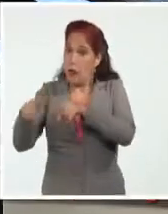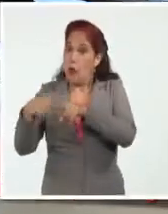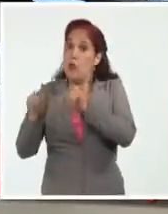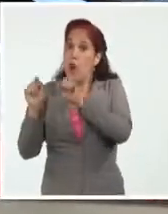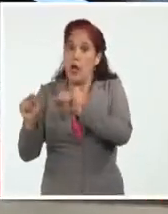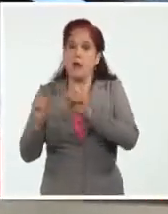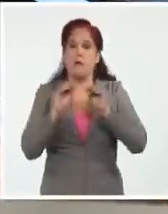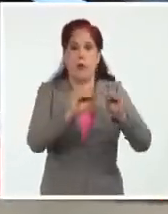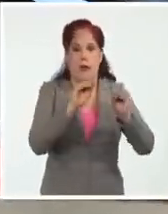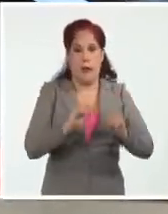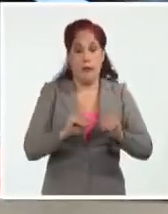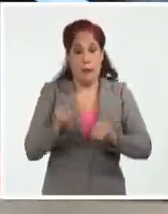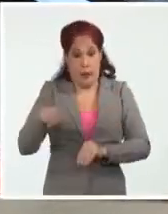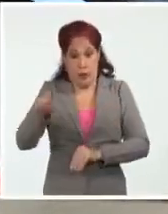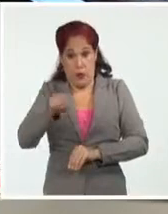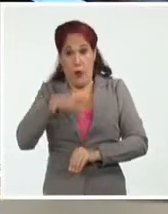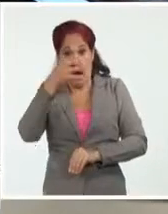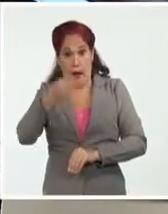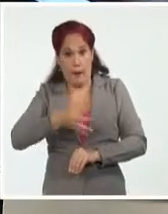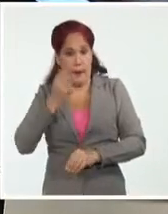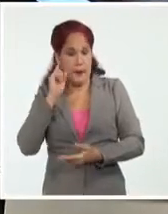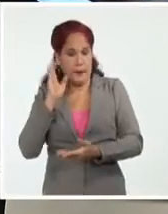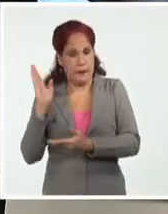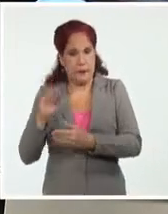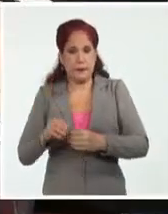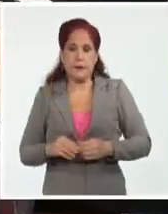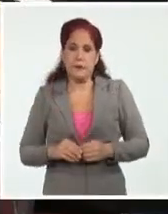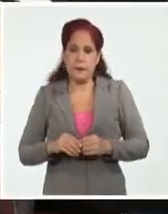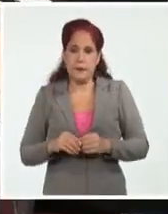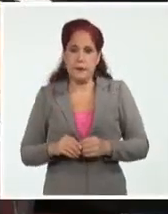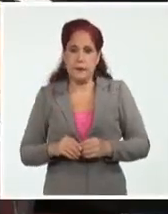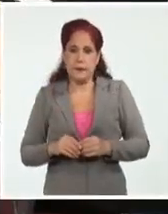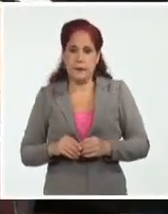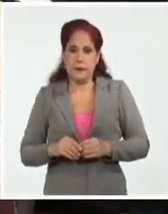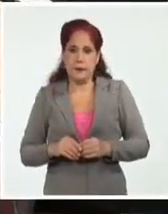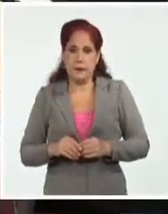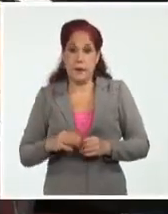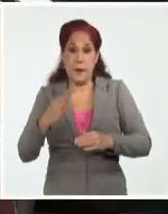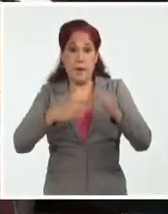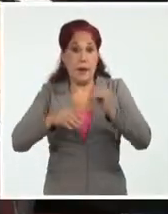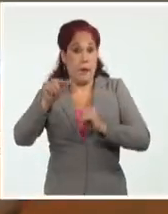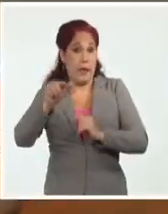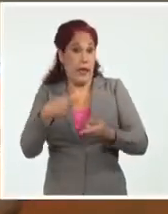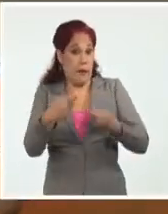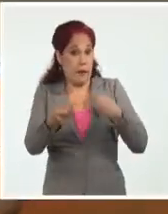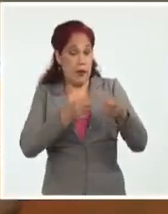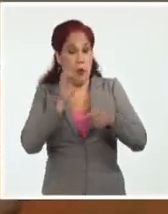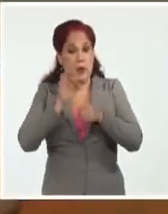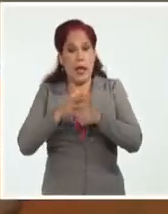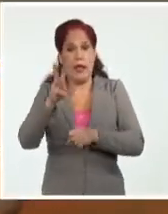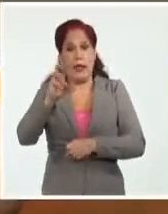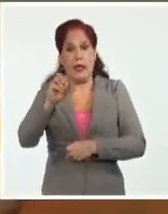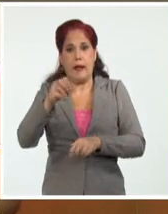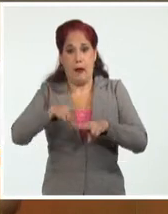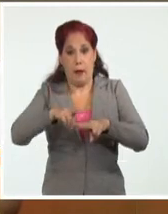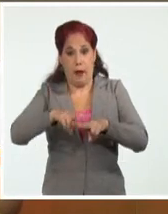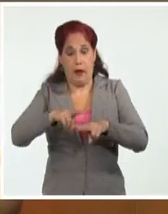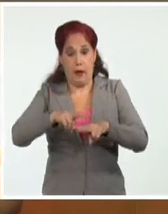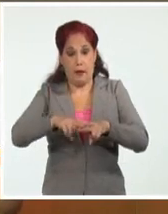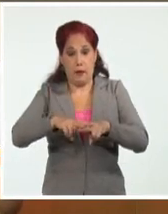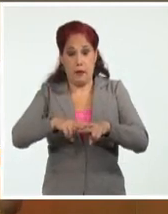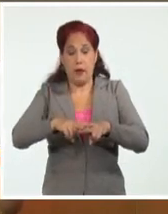Yo comparto con ustedes sus palabras a continuación. Debemos iniciar el día 30 en La Habana.